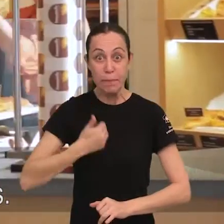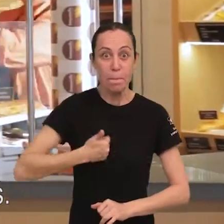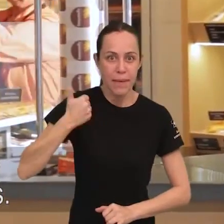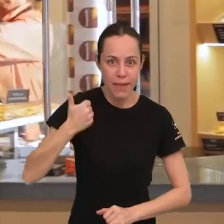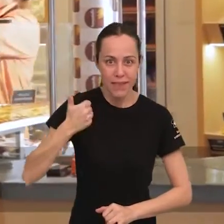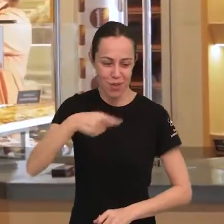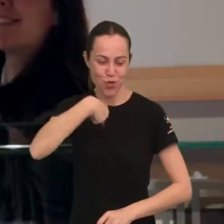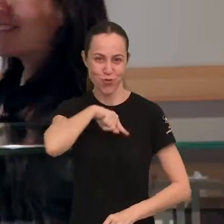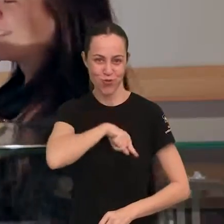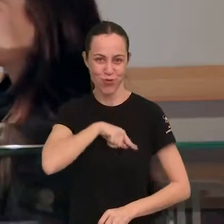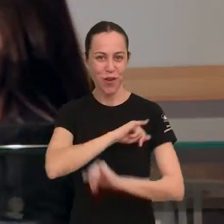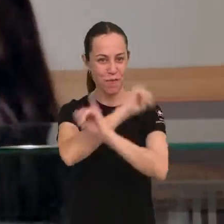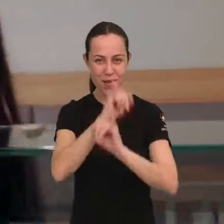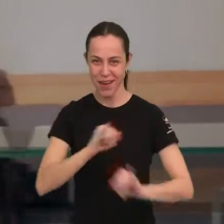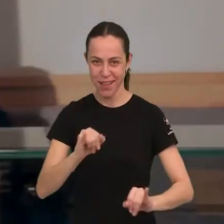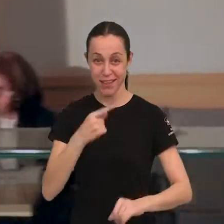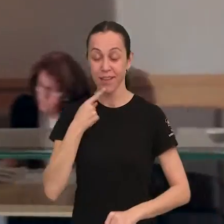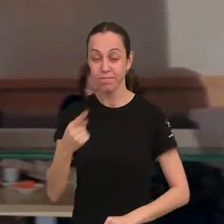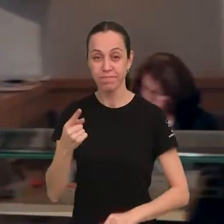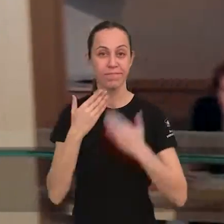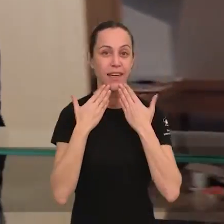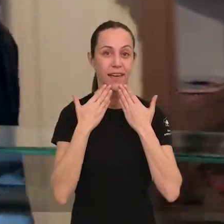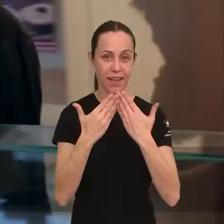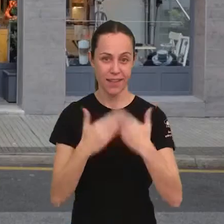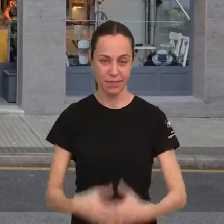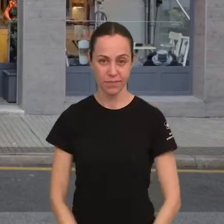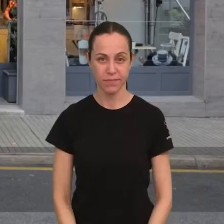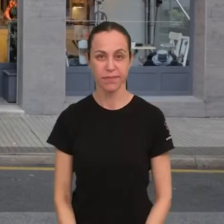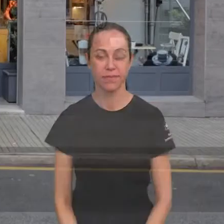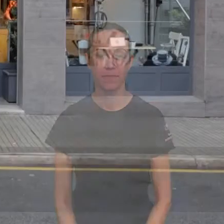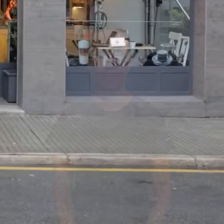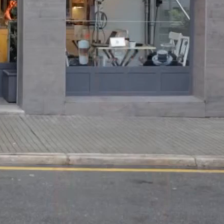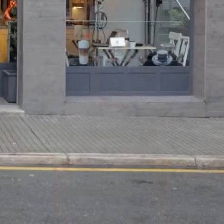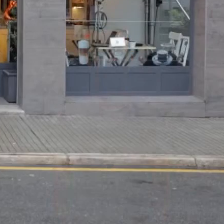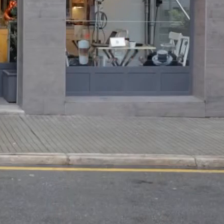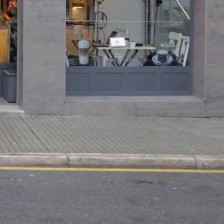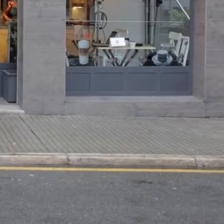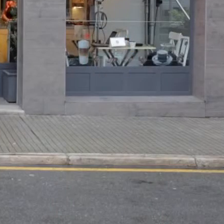quieren más. Nosotros, felices, solo os podemos decir gracias.